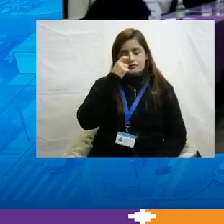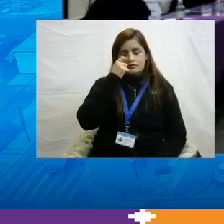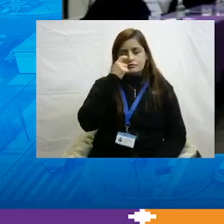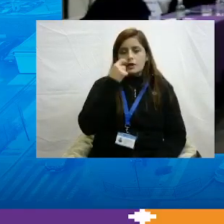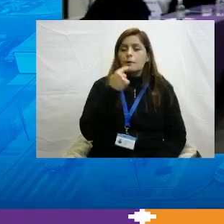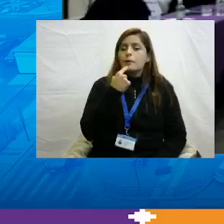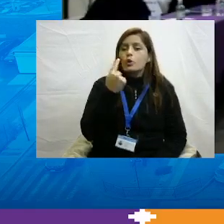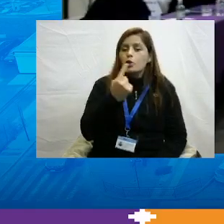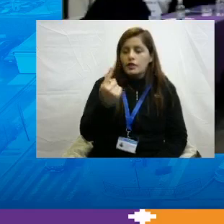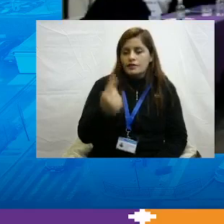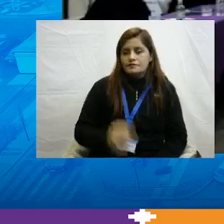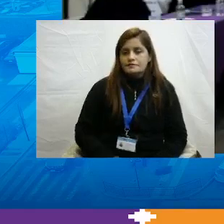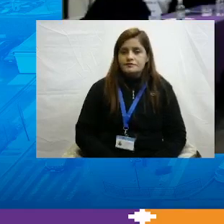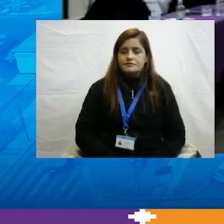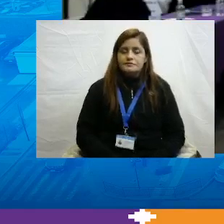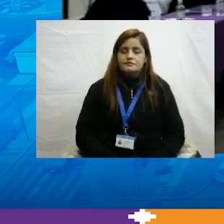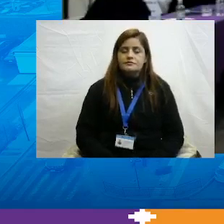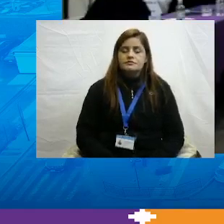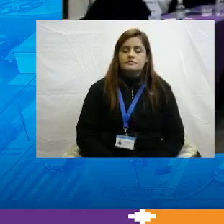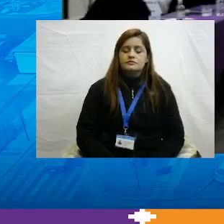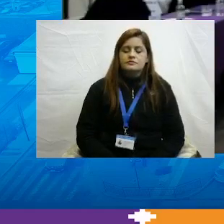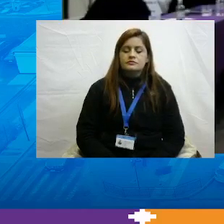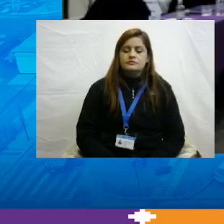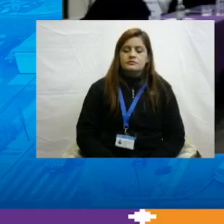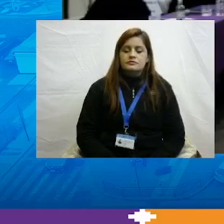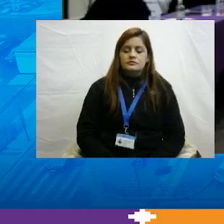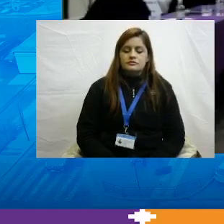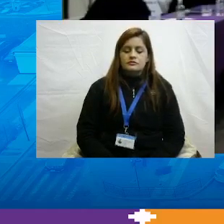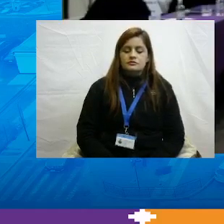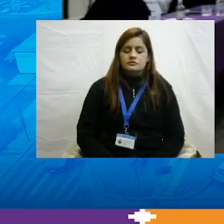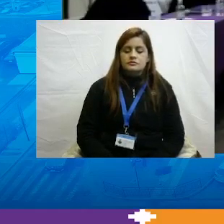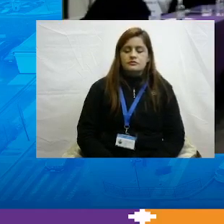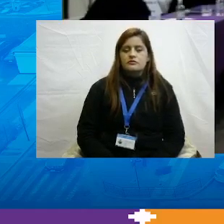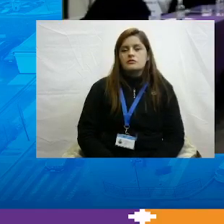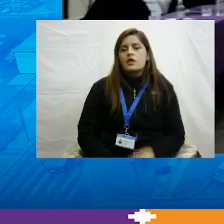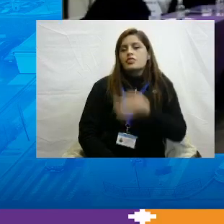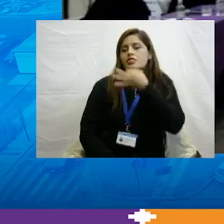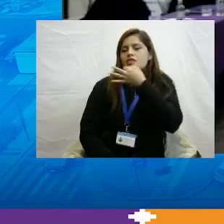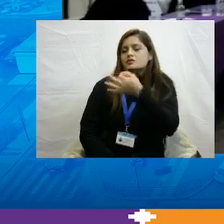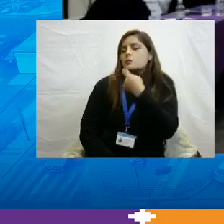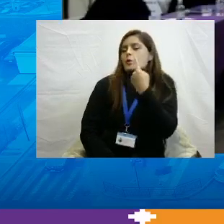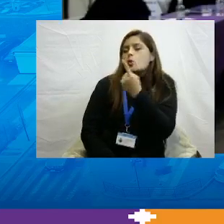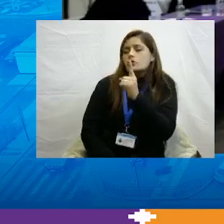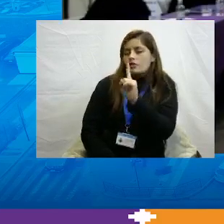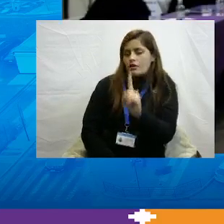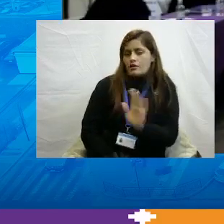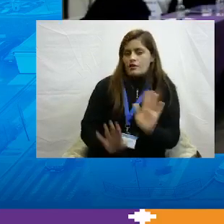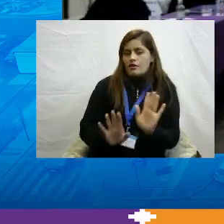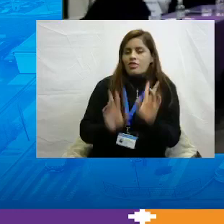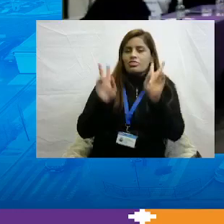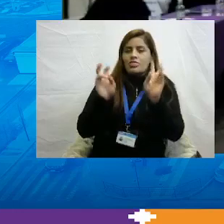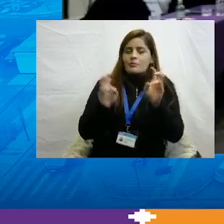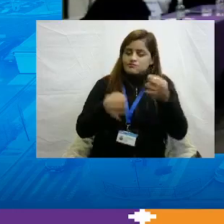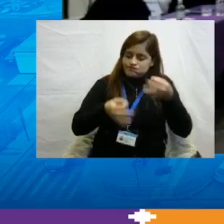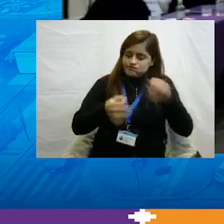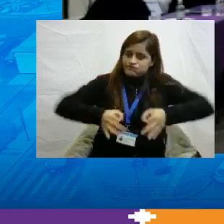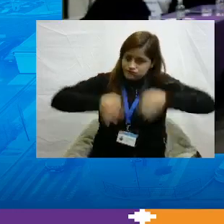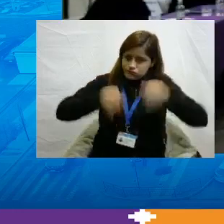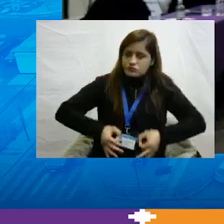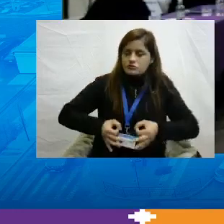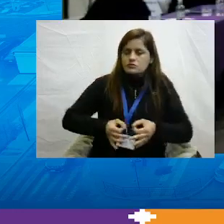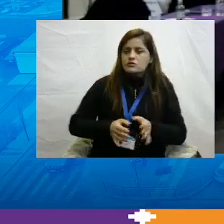consultar lo siguiente. ¿Qué tiene que ver con las formalidades del término del comodato? Si bien